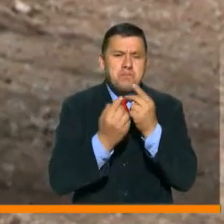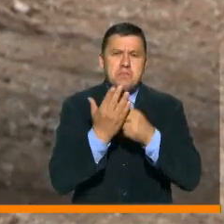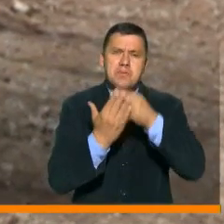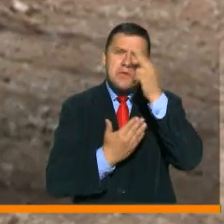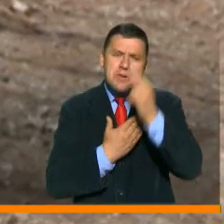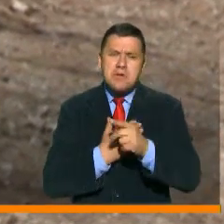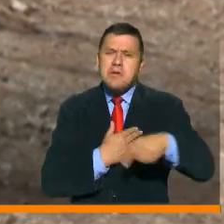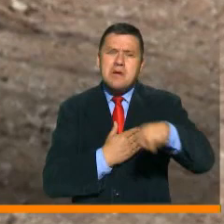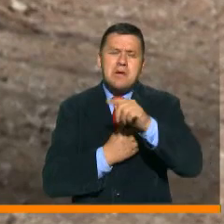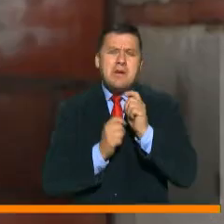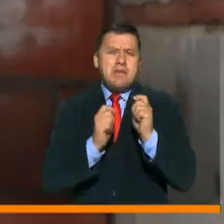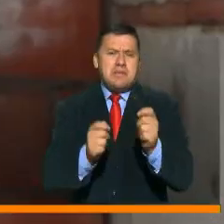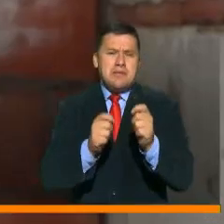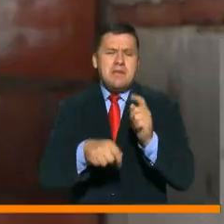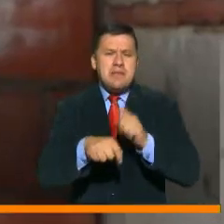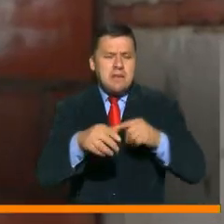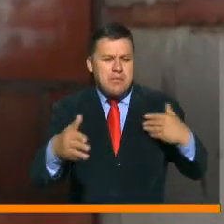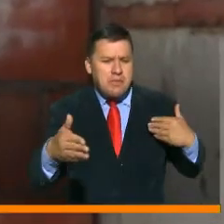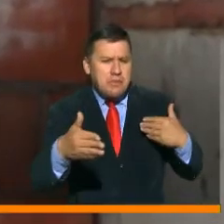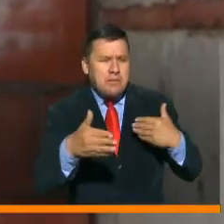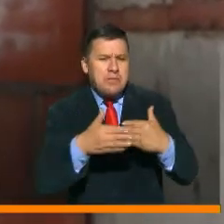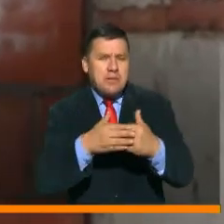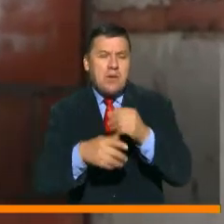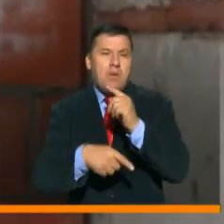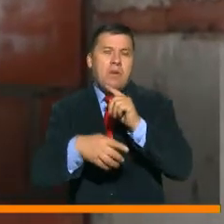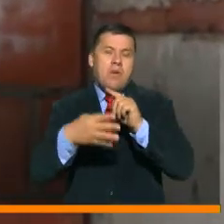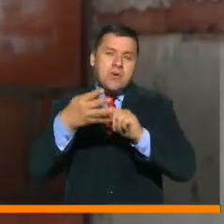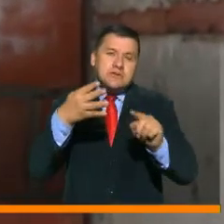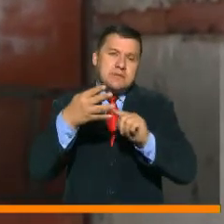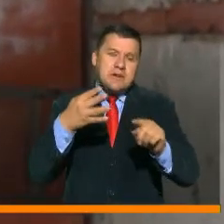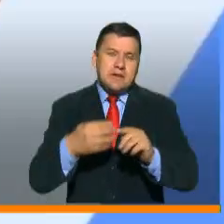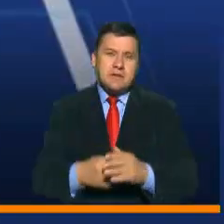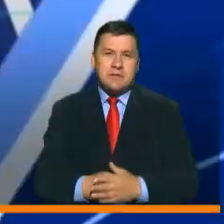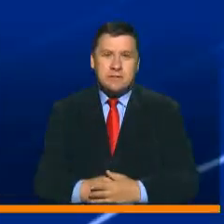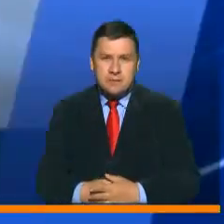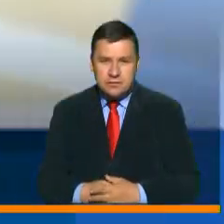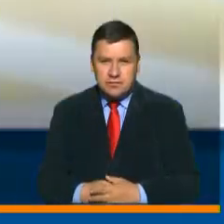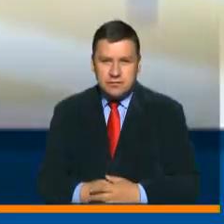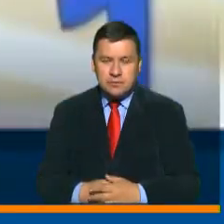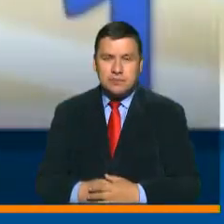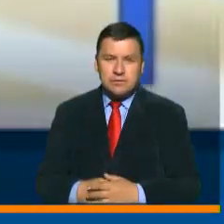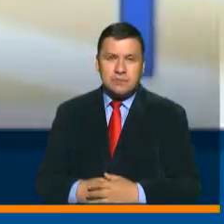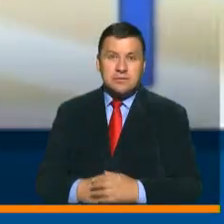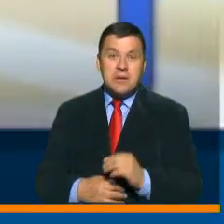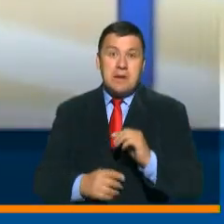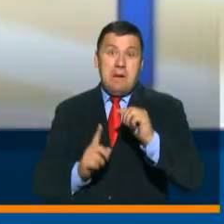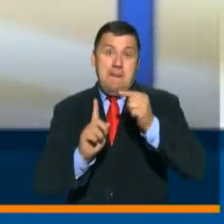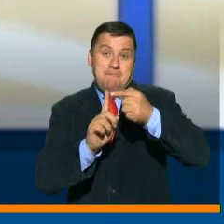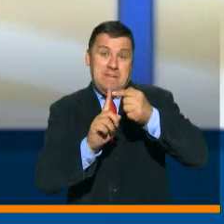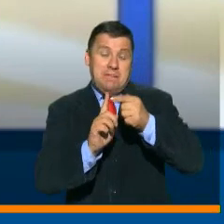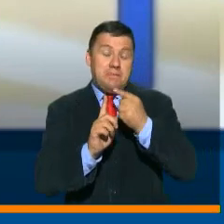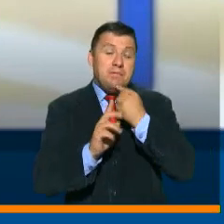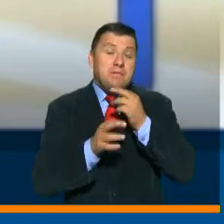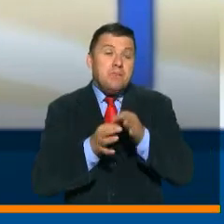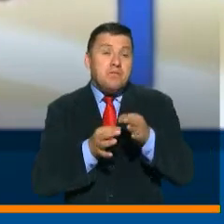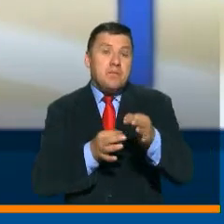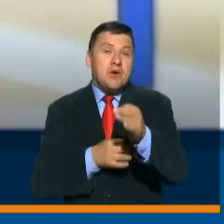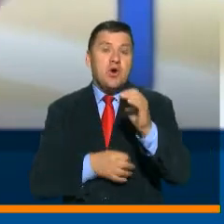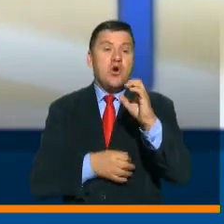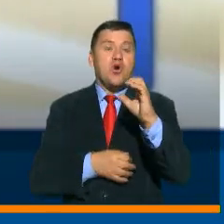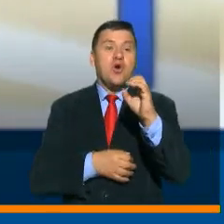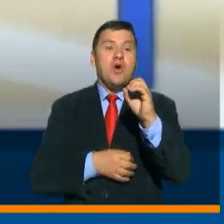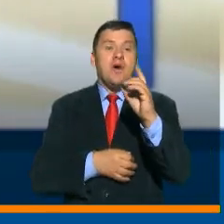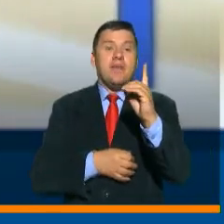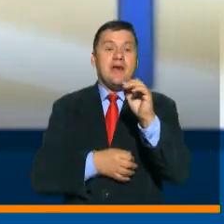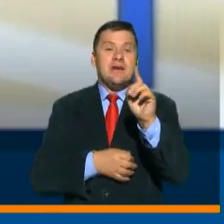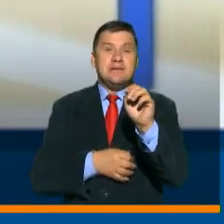entre pegados o durante la última semana para la primera ellos en el municipio de codazzi en el